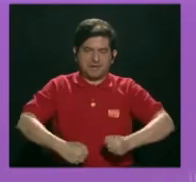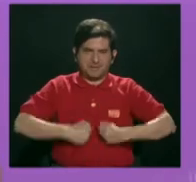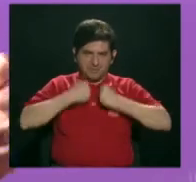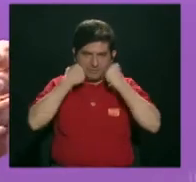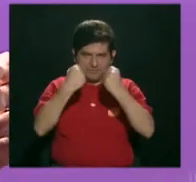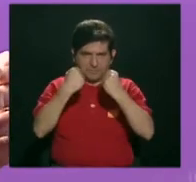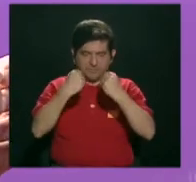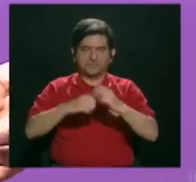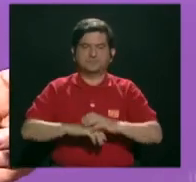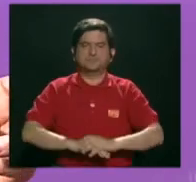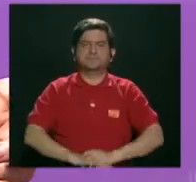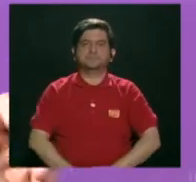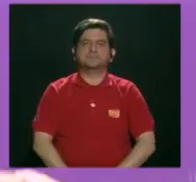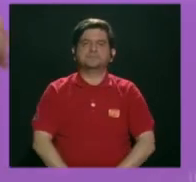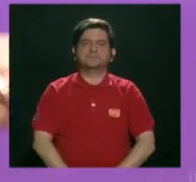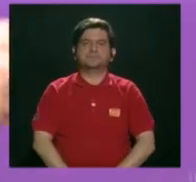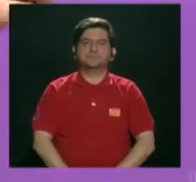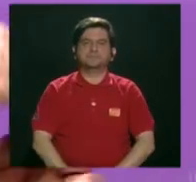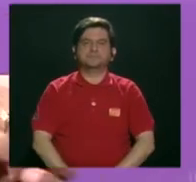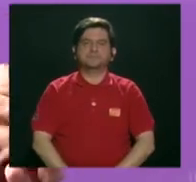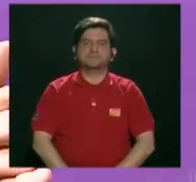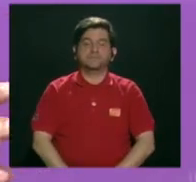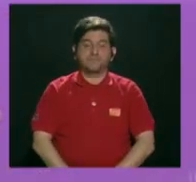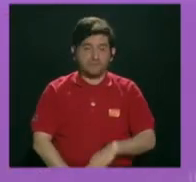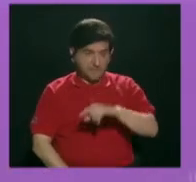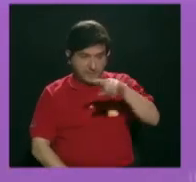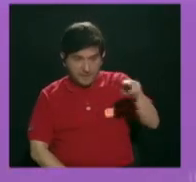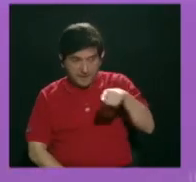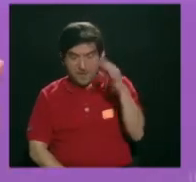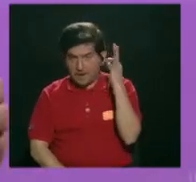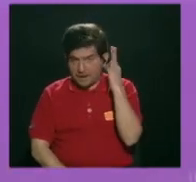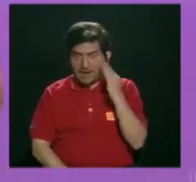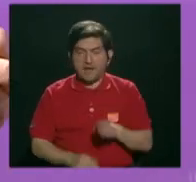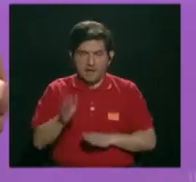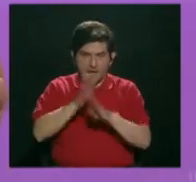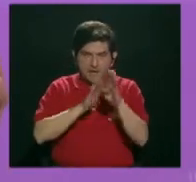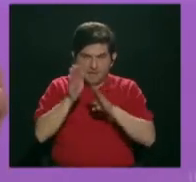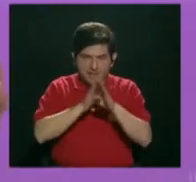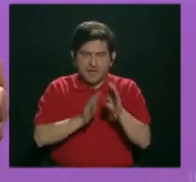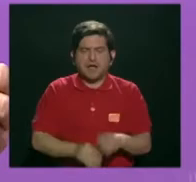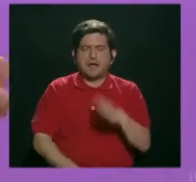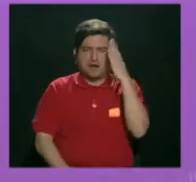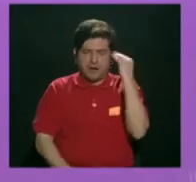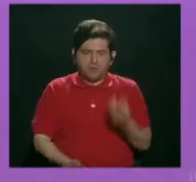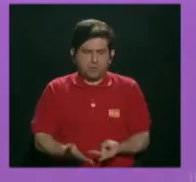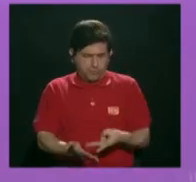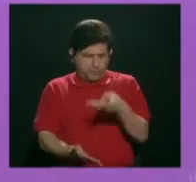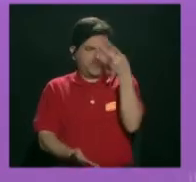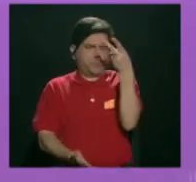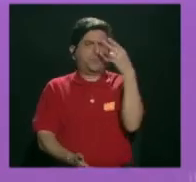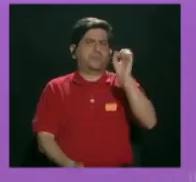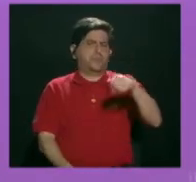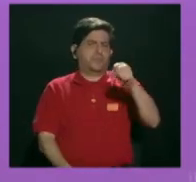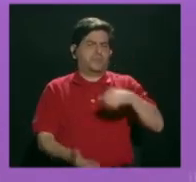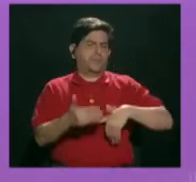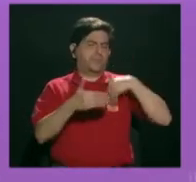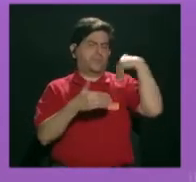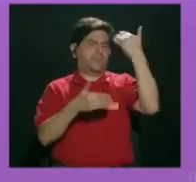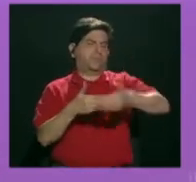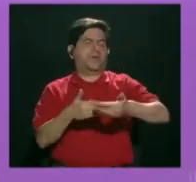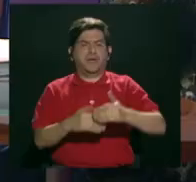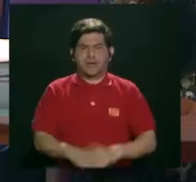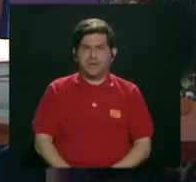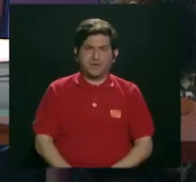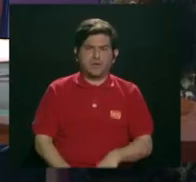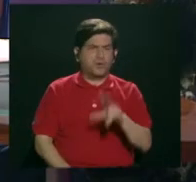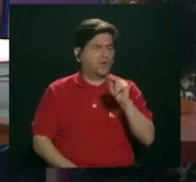esto. Y ellas inclusive desarrollaron experiencias muy valiosas que posteriormente no